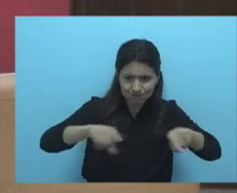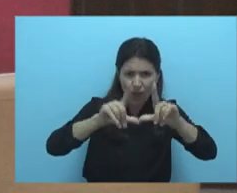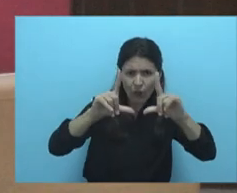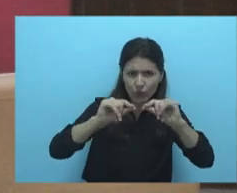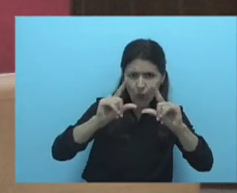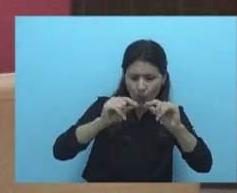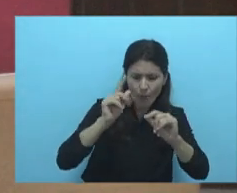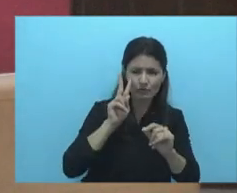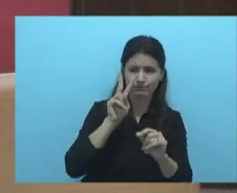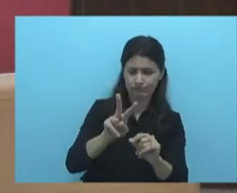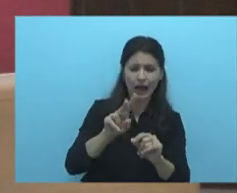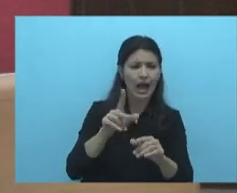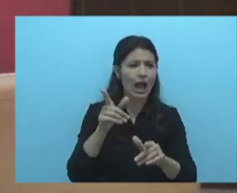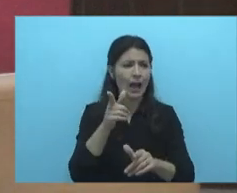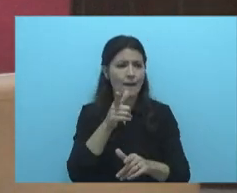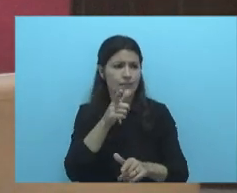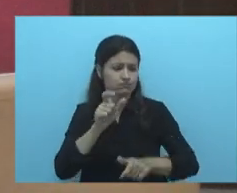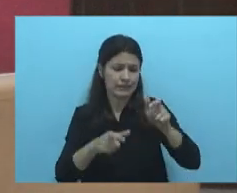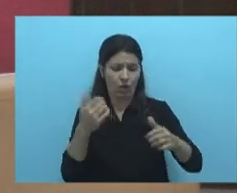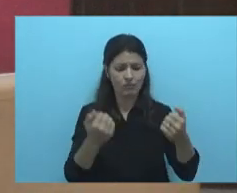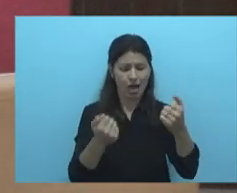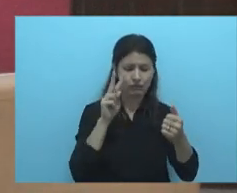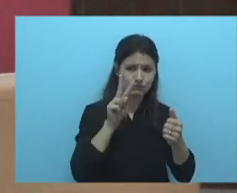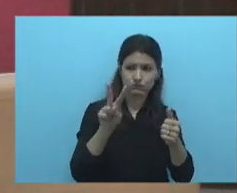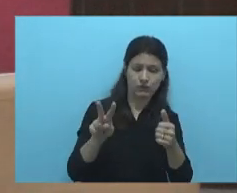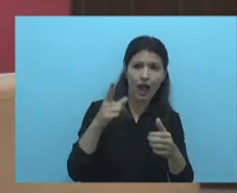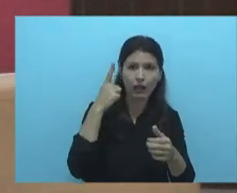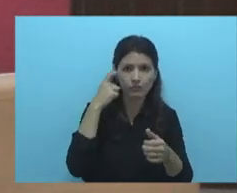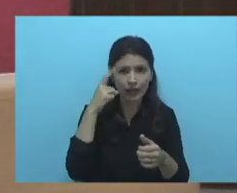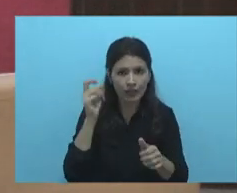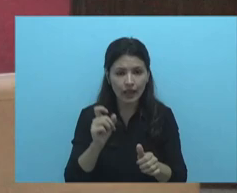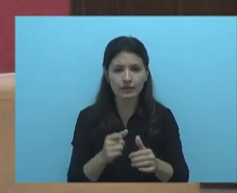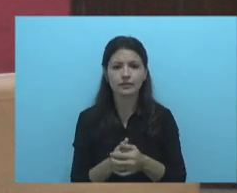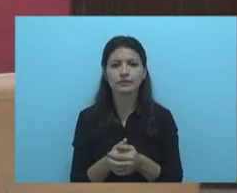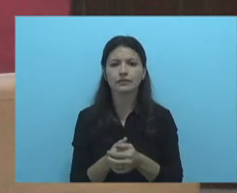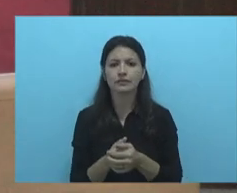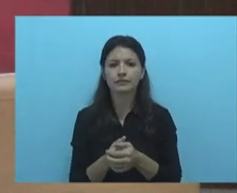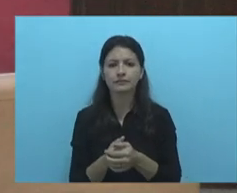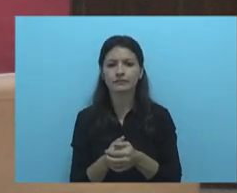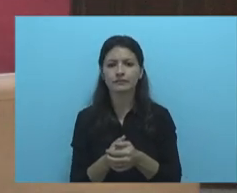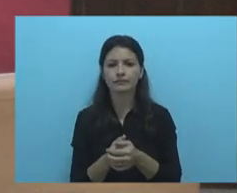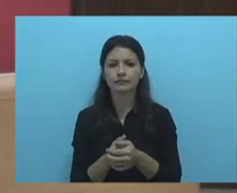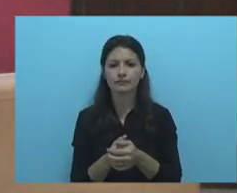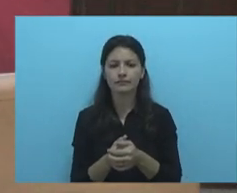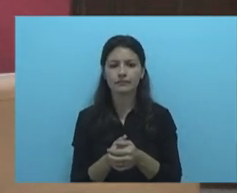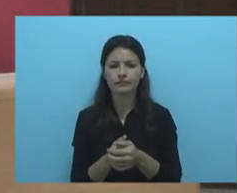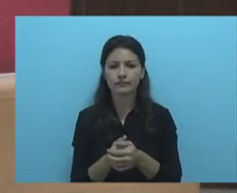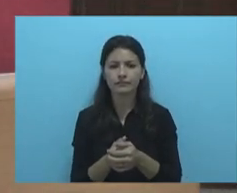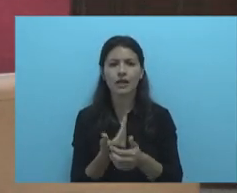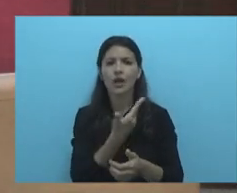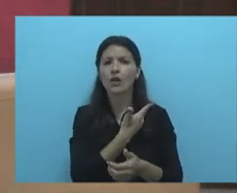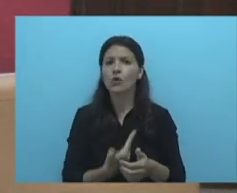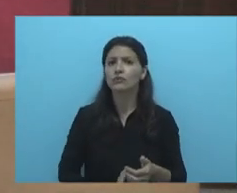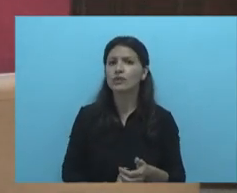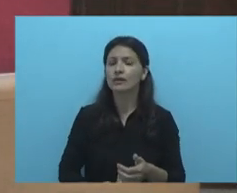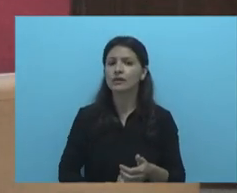tiempo suficiente de educación como cualquier otra norma y vuelvo a repetir, creo que debe el gobierno